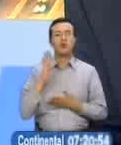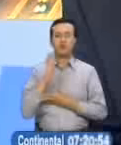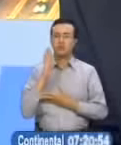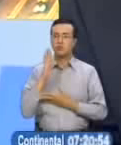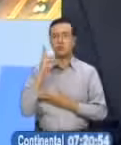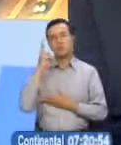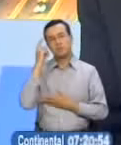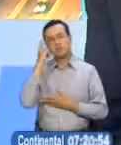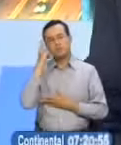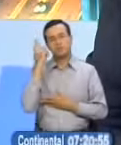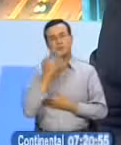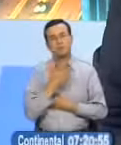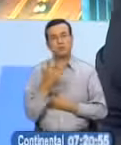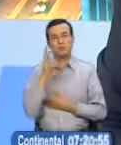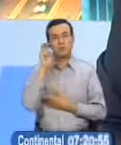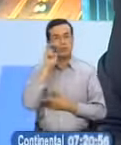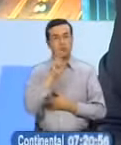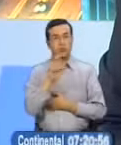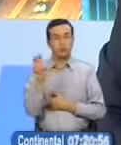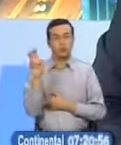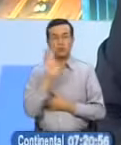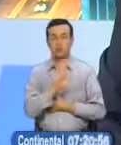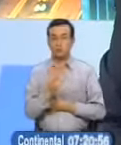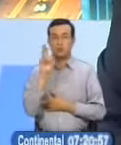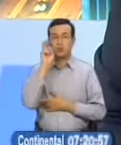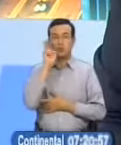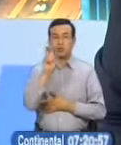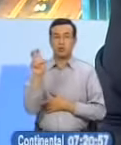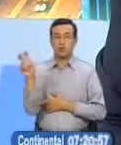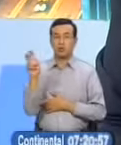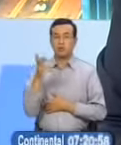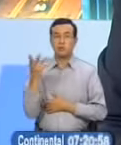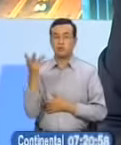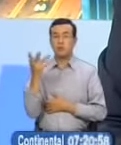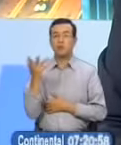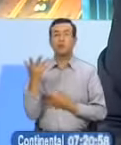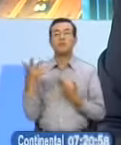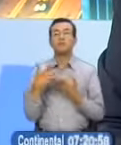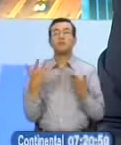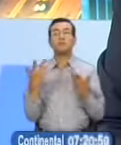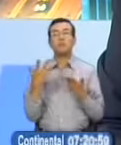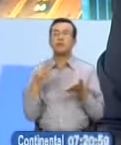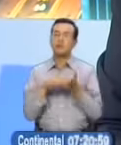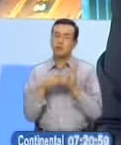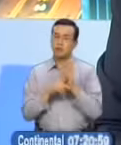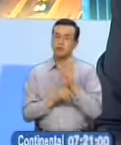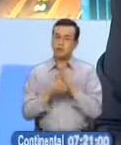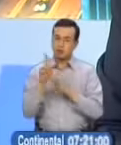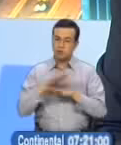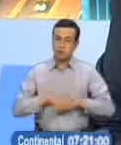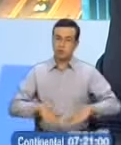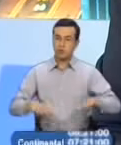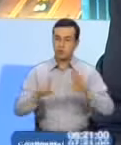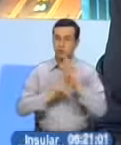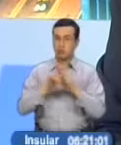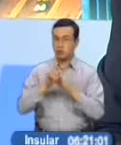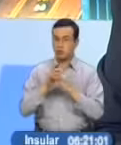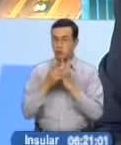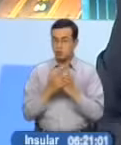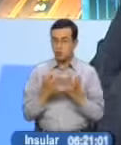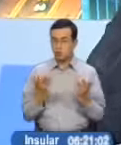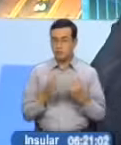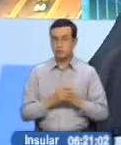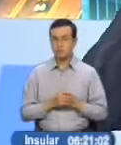dimensión. Pero el turismo está ligado al desarrollo local y al desarrollo